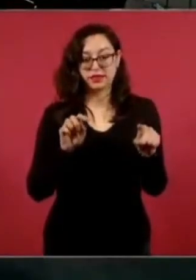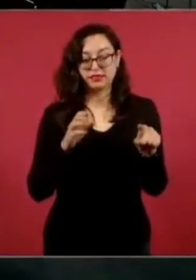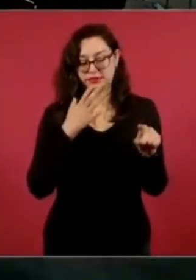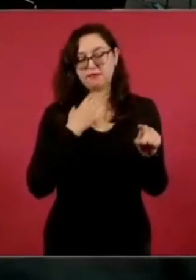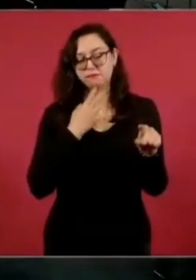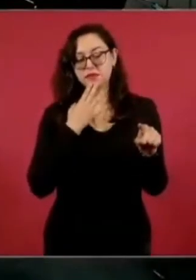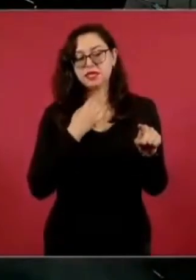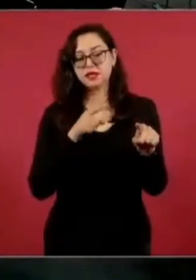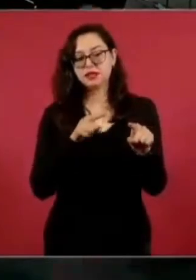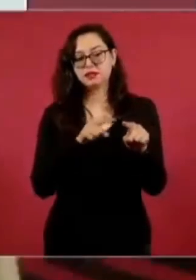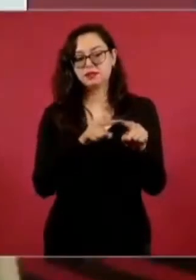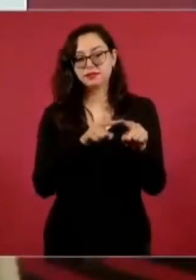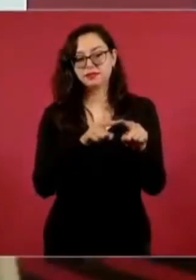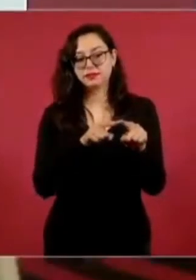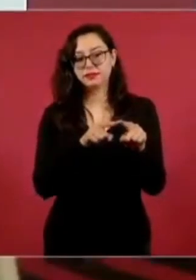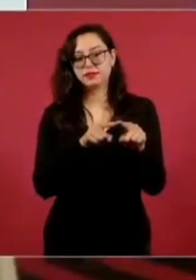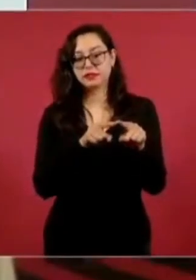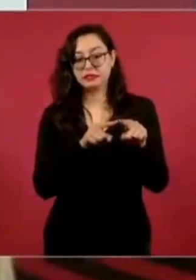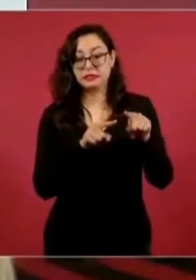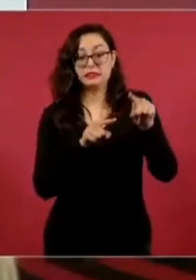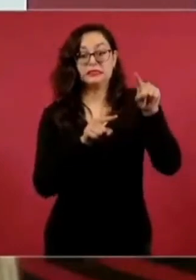Y aquí está Mazatlán, ¿no?